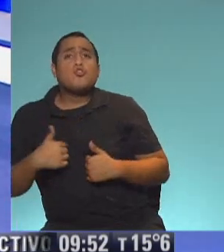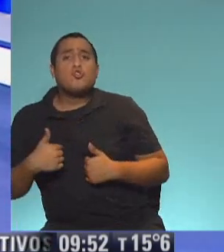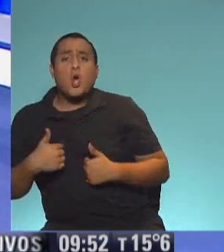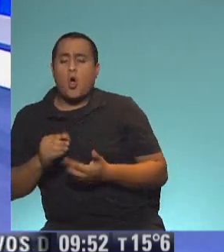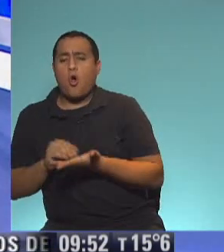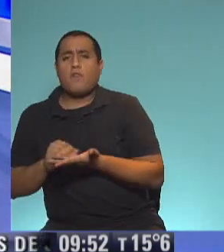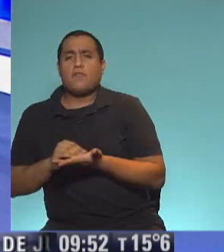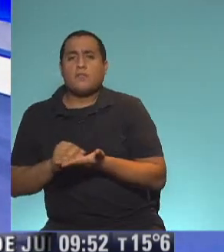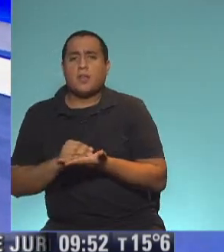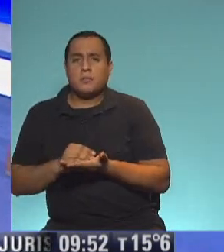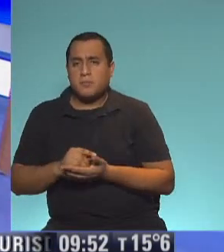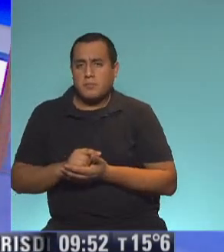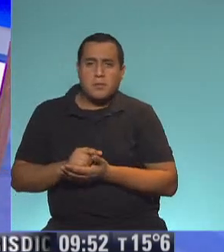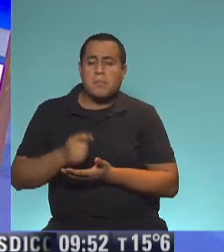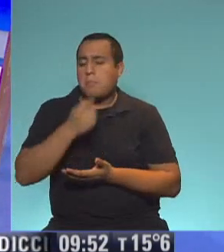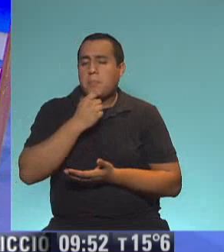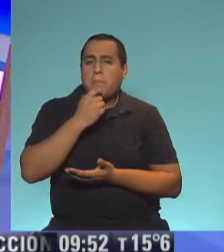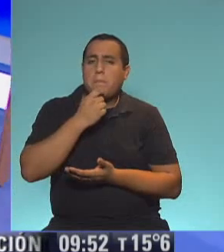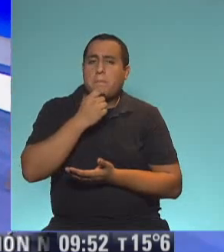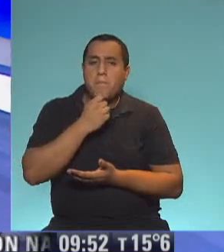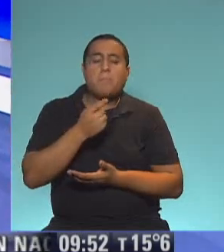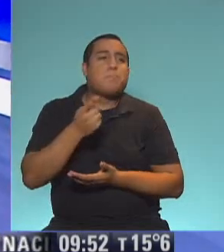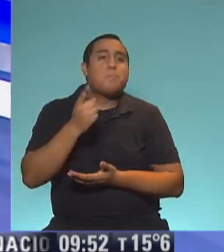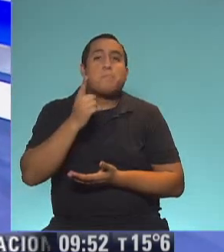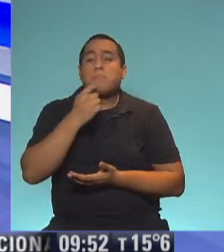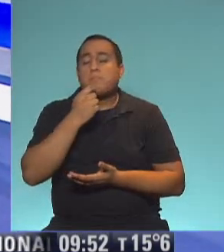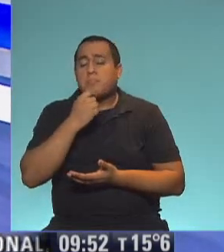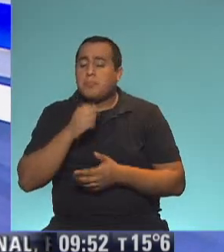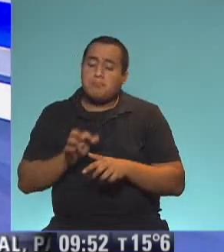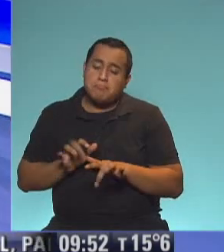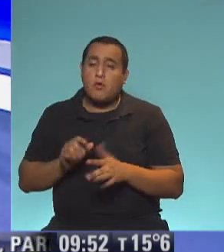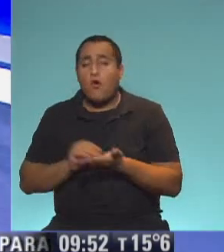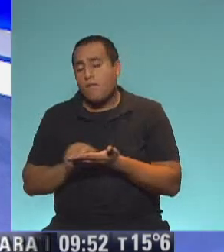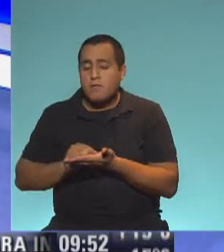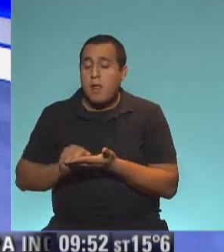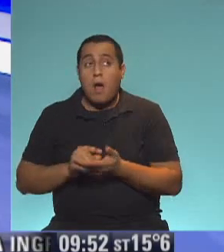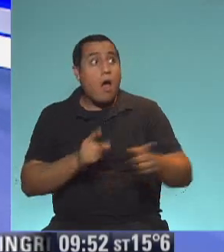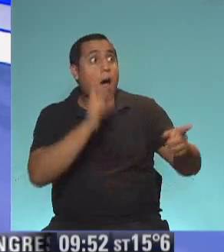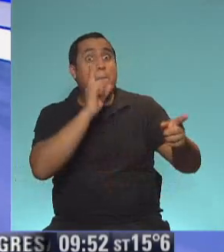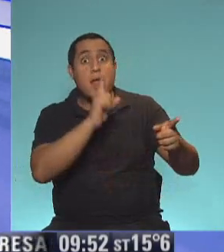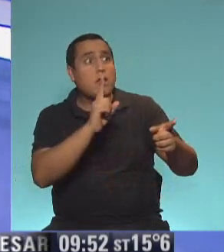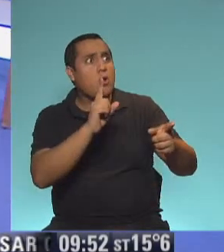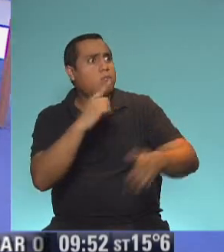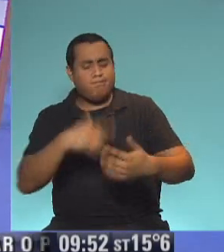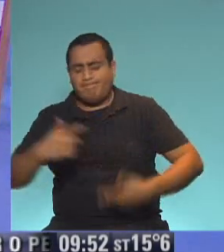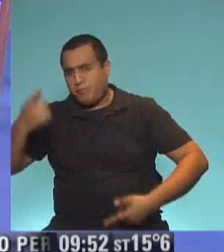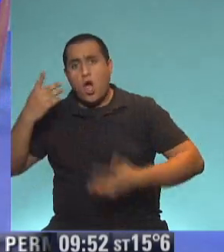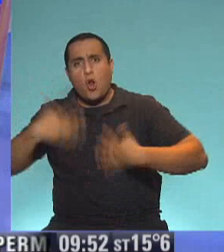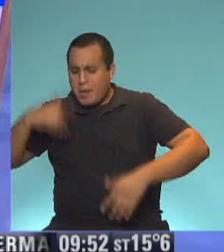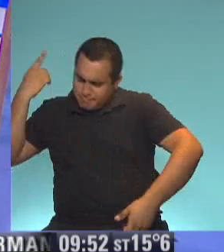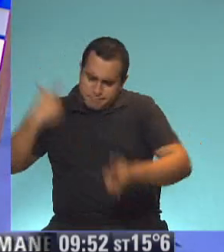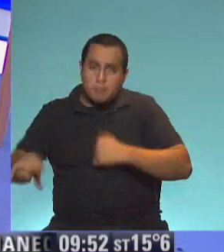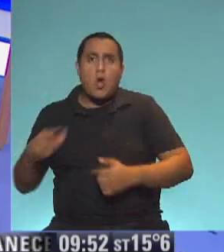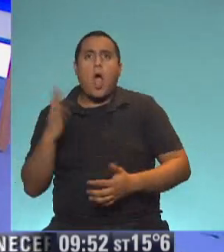oficinista que cuando hay peligro se saca la ropa y se transforma en un superhéroe. Buenísimo. Entonces, uy, tenemos manguera. Uy, tenemos manguera